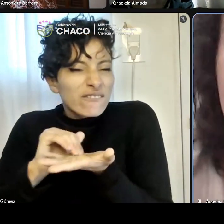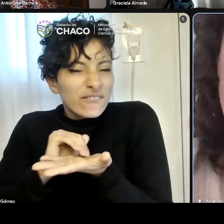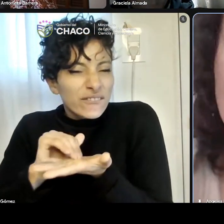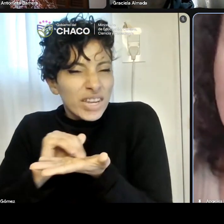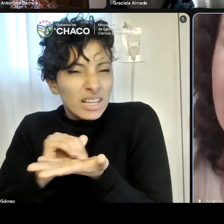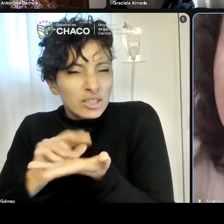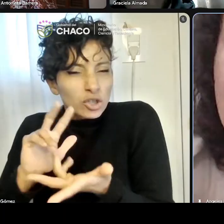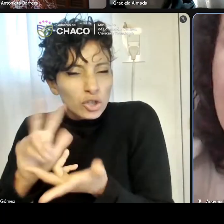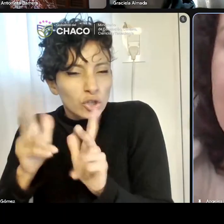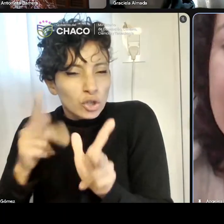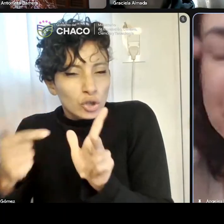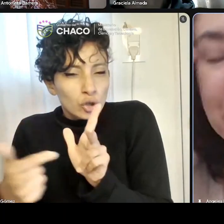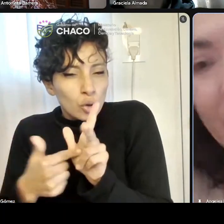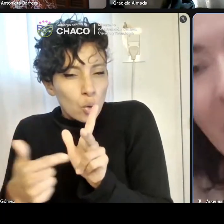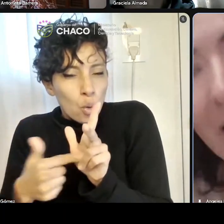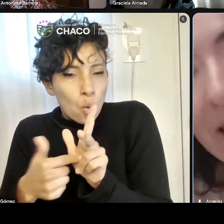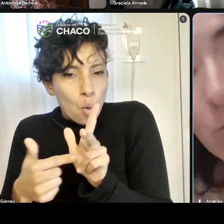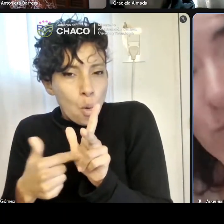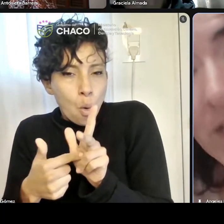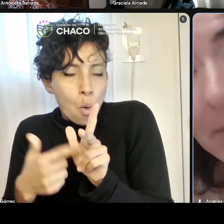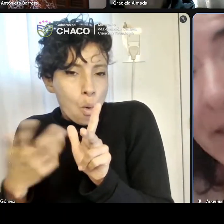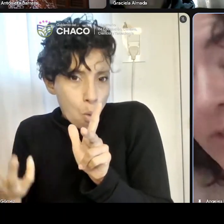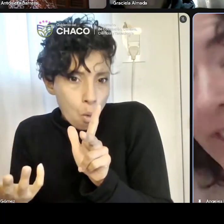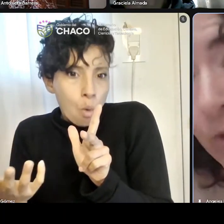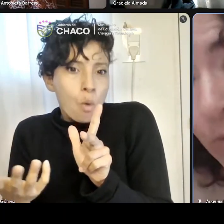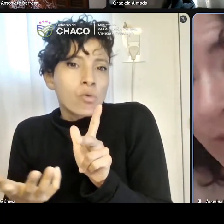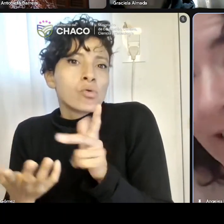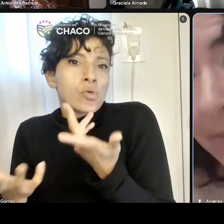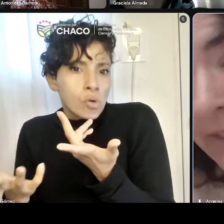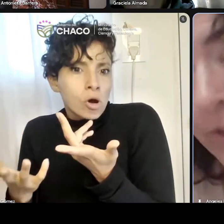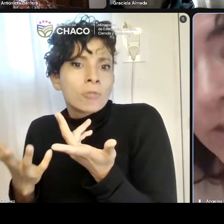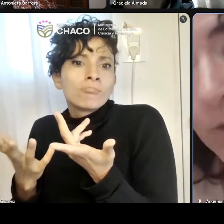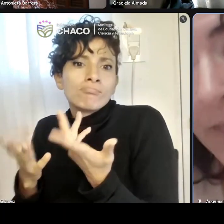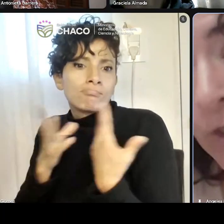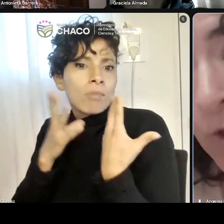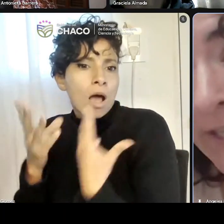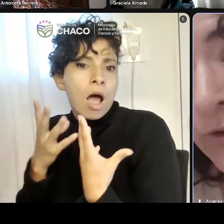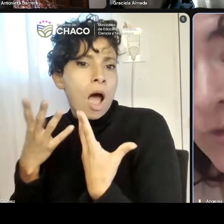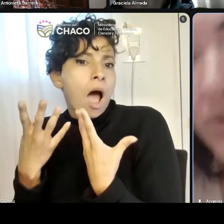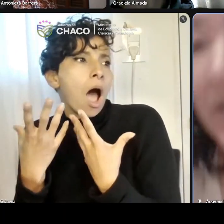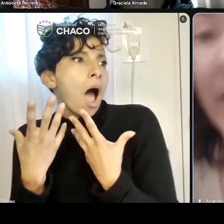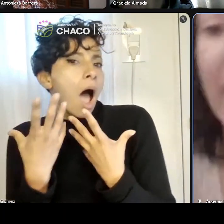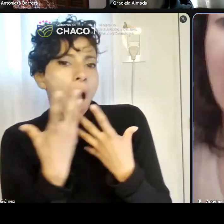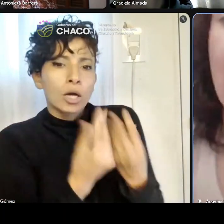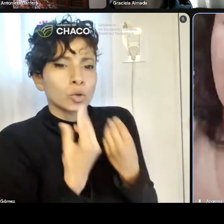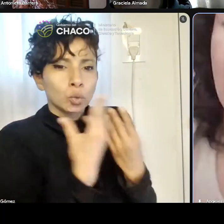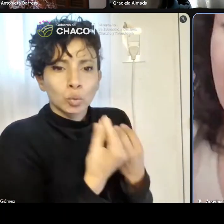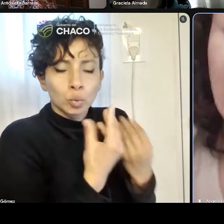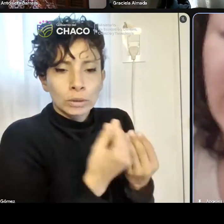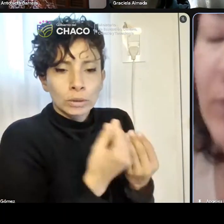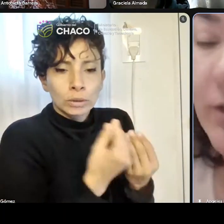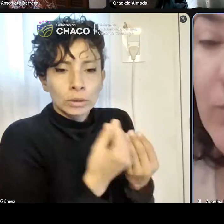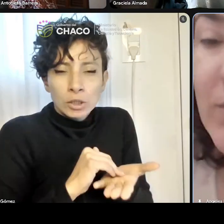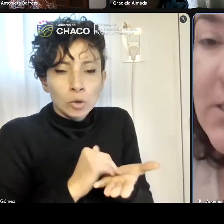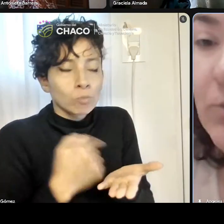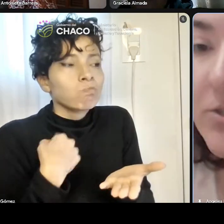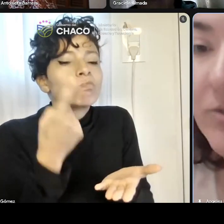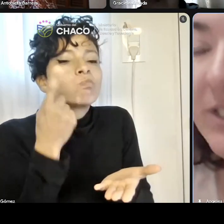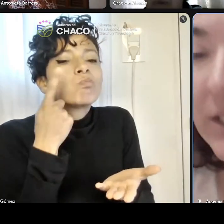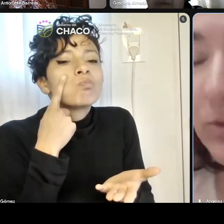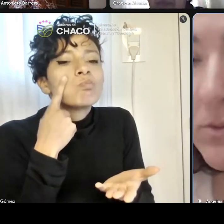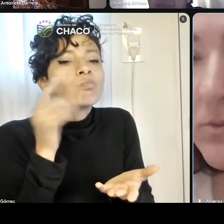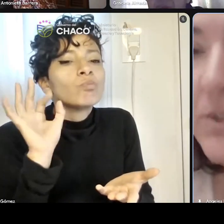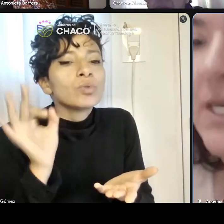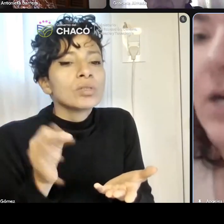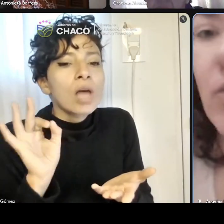lengua de la persona que va a denunciar para poder ayudarla, para poder tomarle los datos. Porque, bueno, en una situación